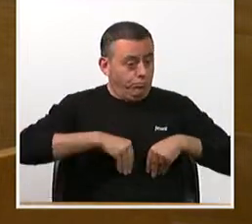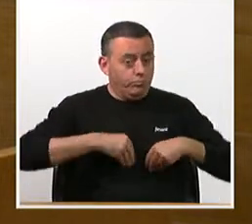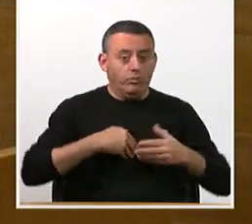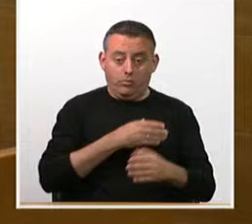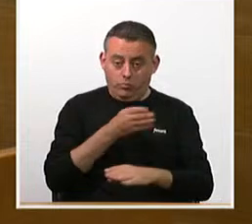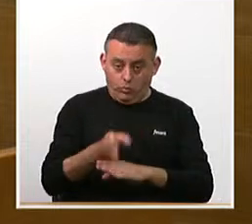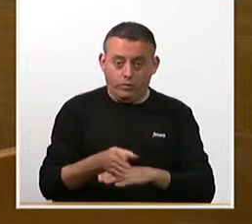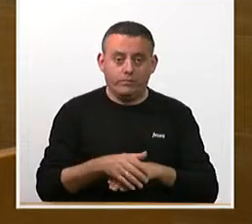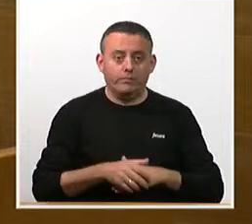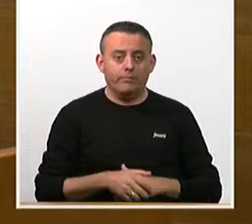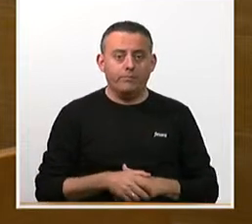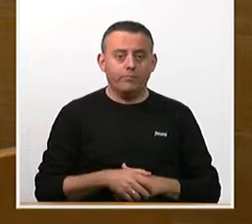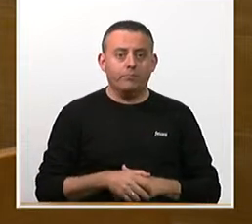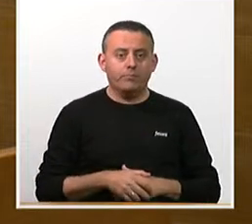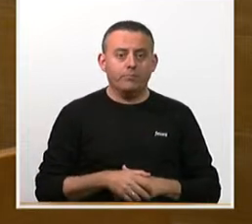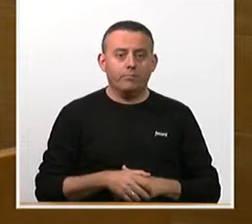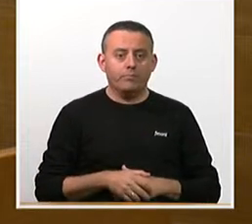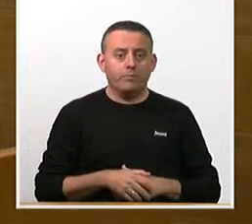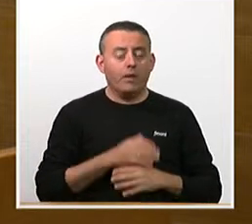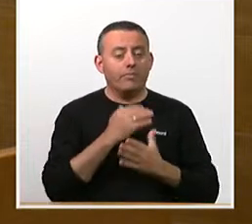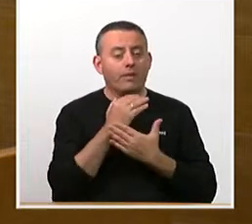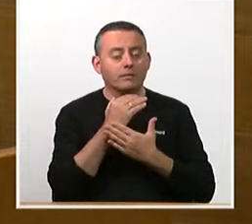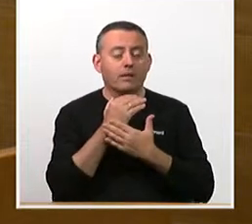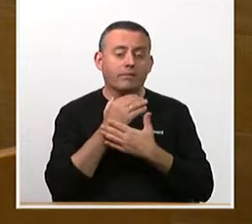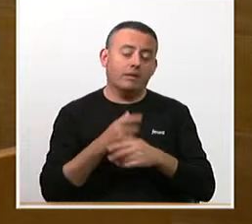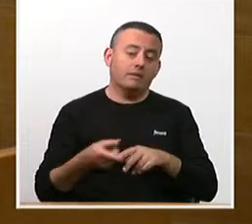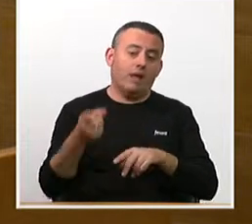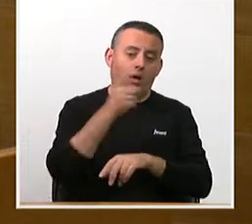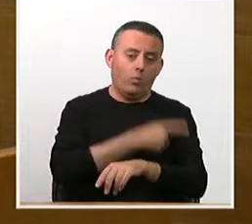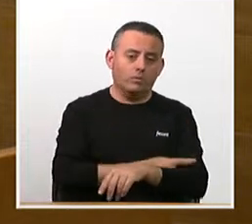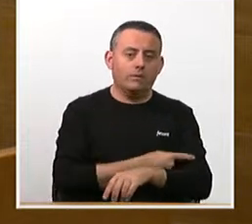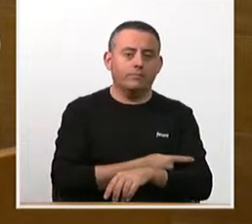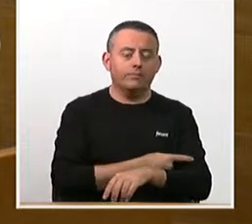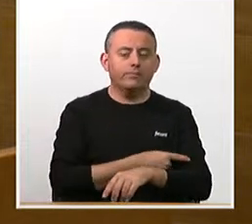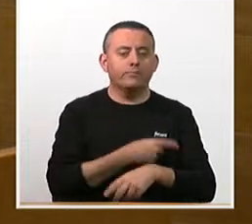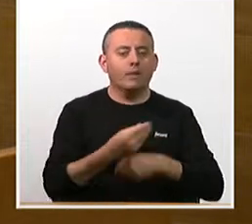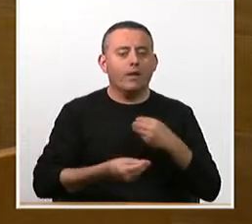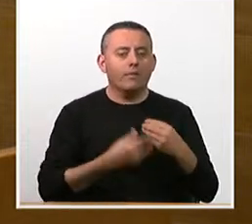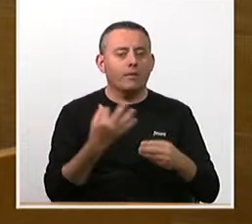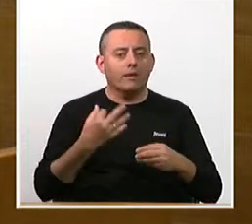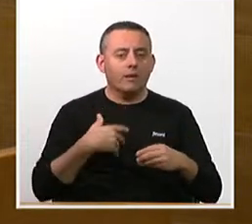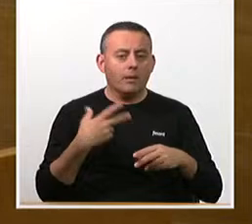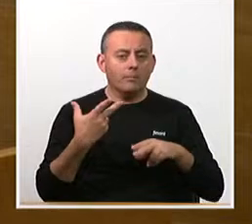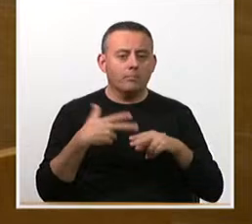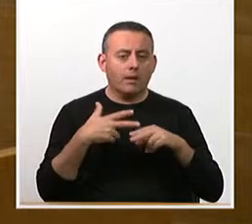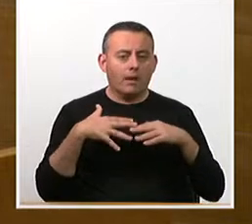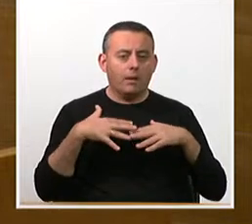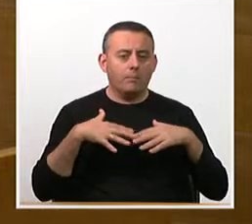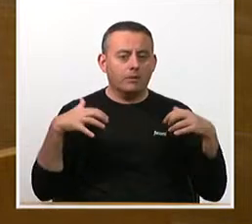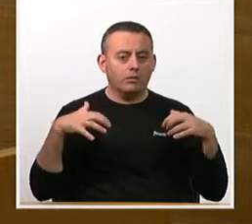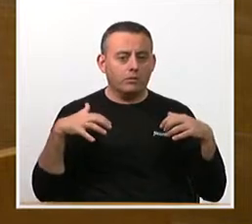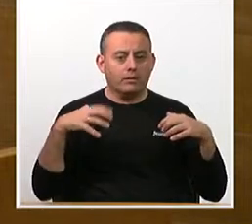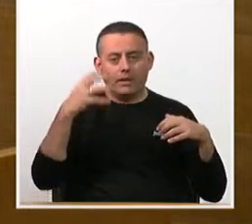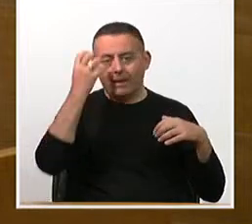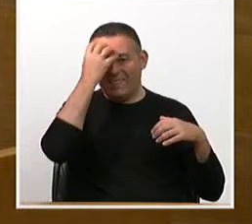acept de la la ult ha de parlamentar dures